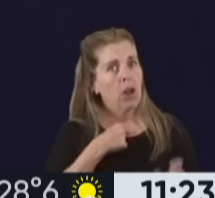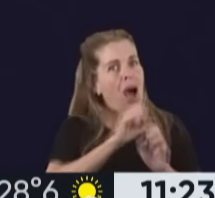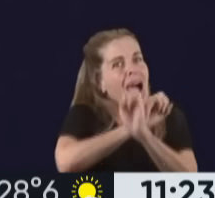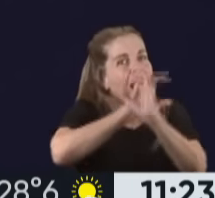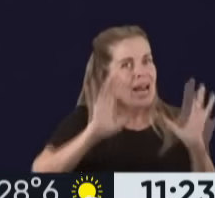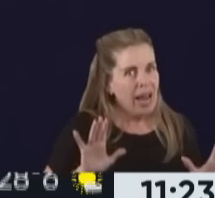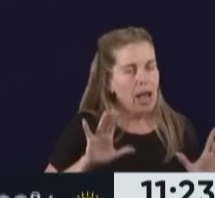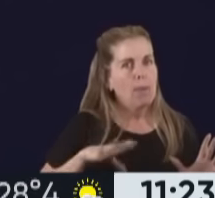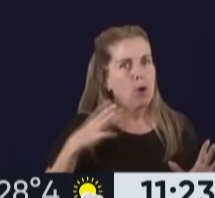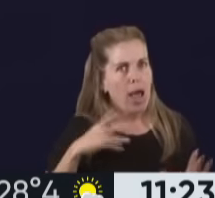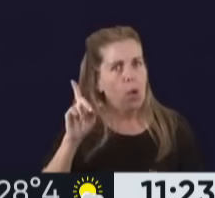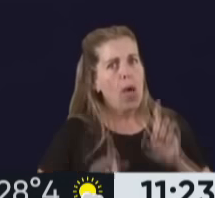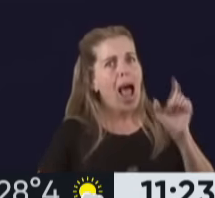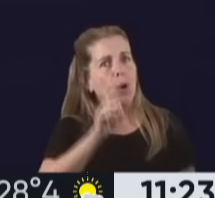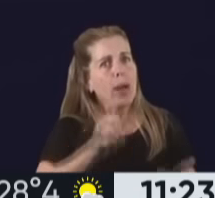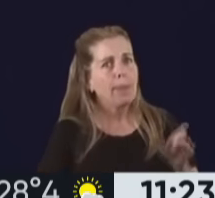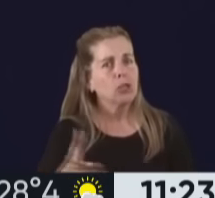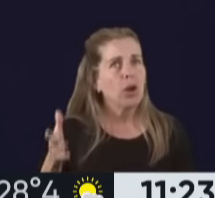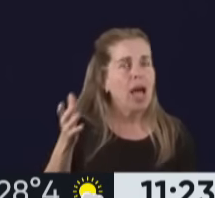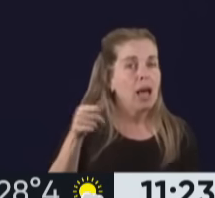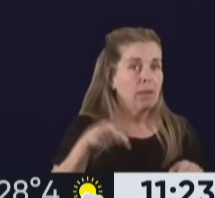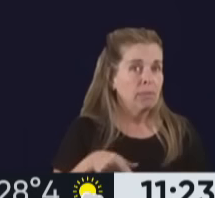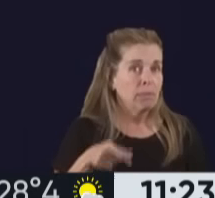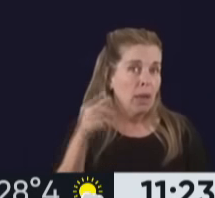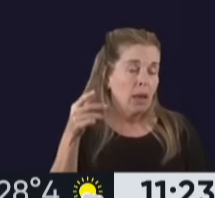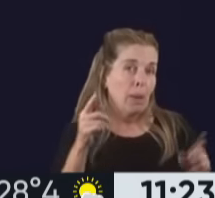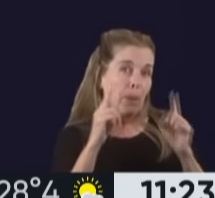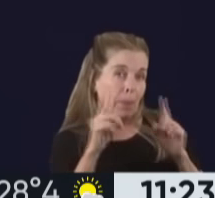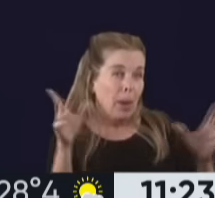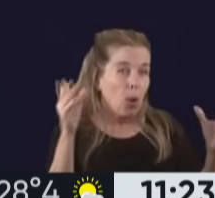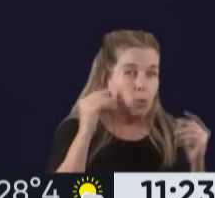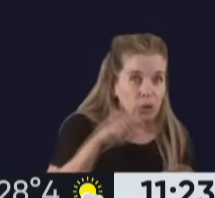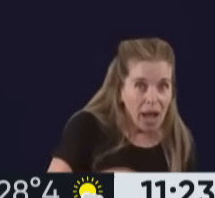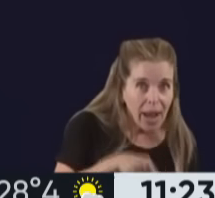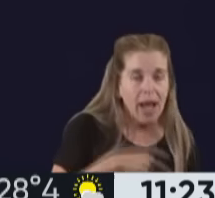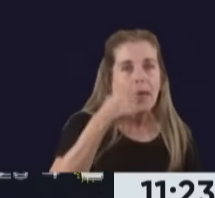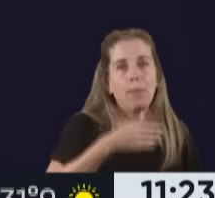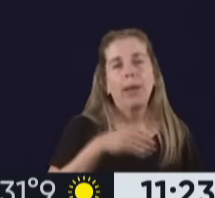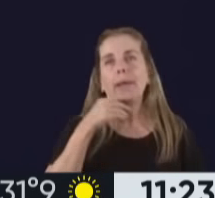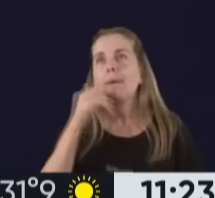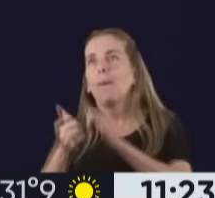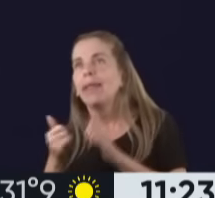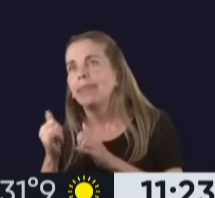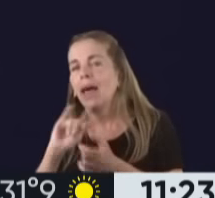error contando la información alejada de la realidad o de lo que realmente es,